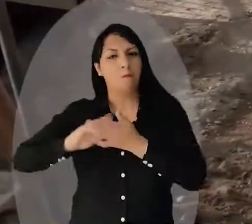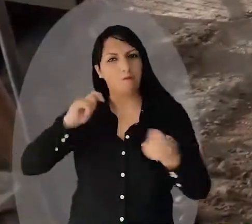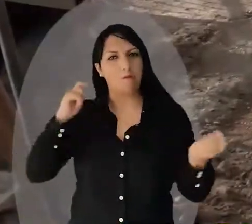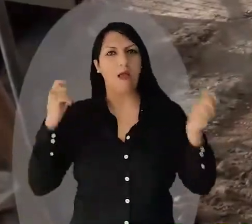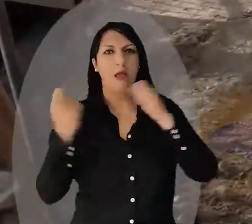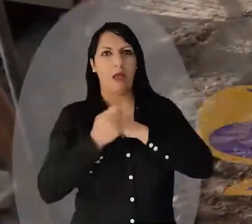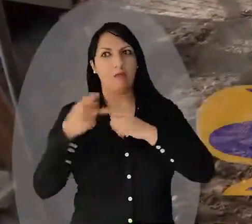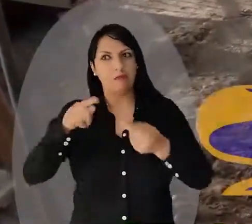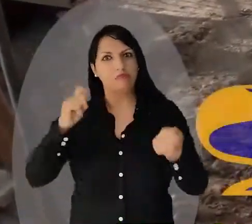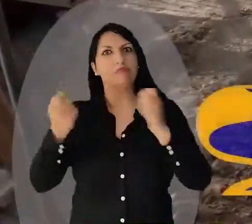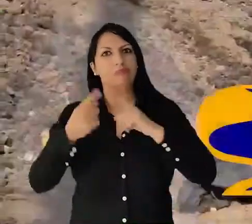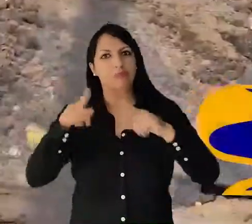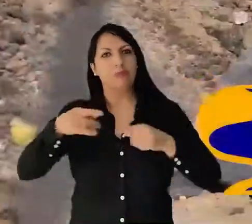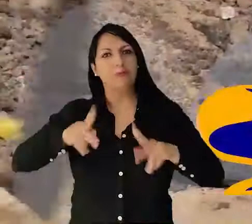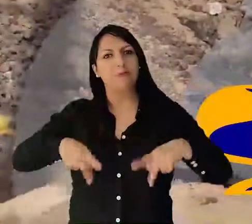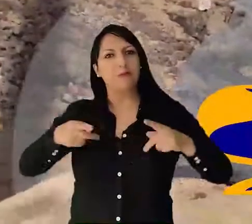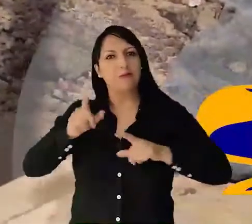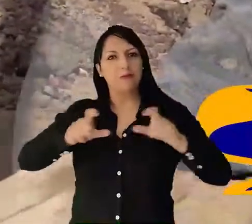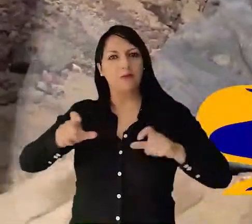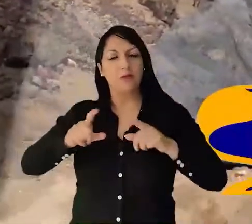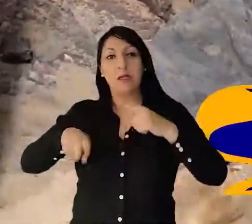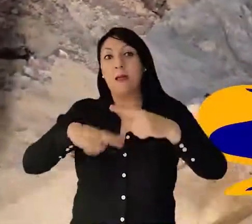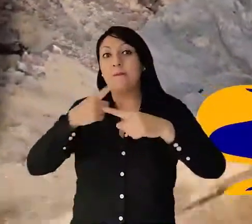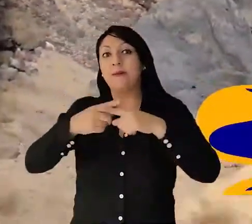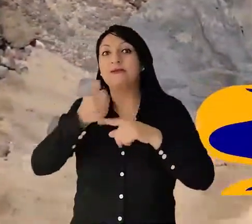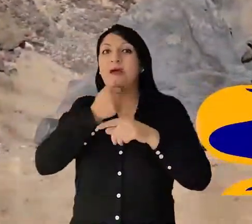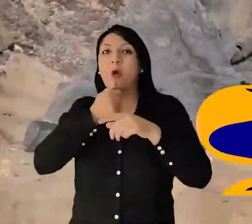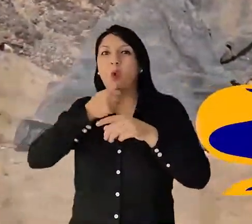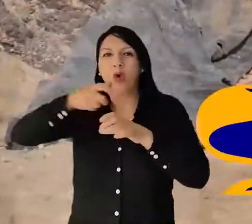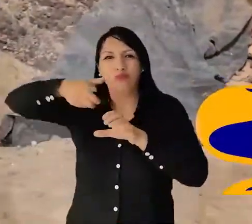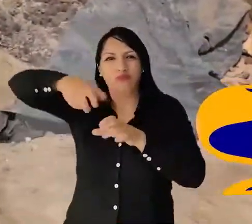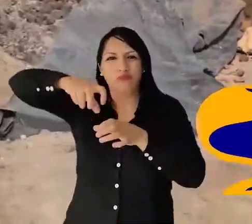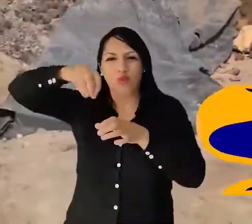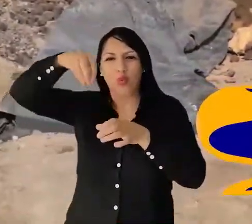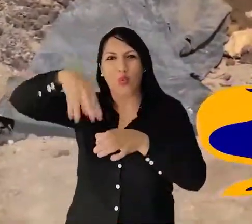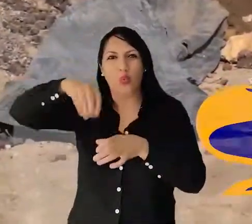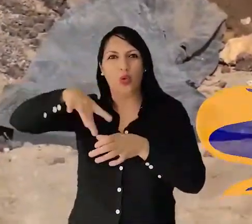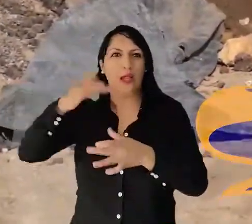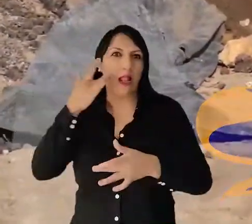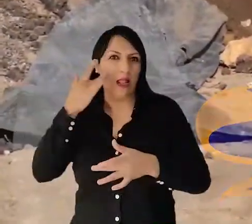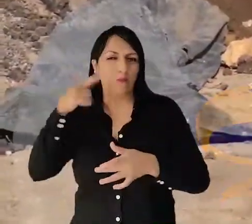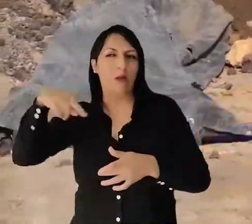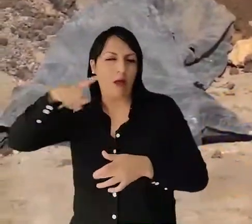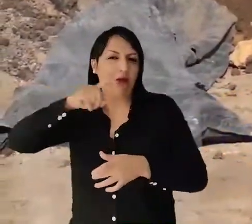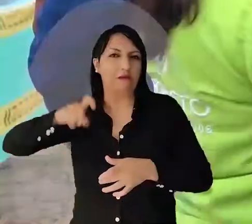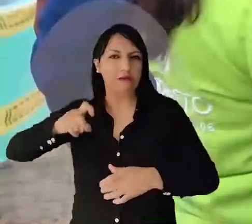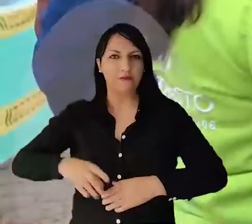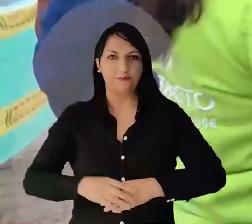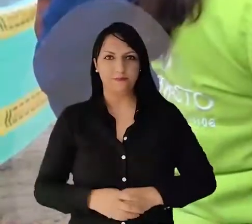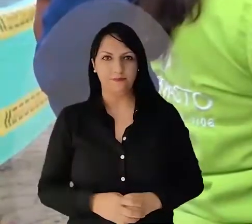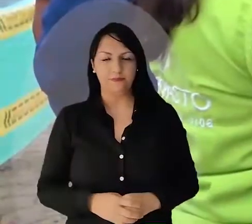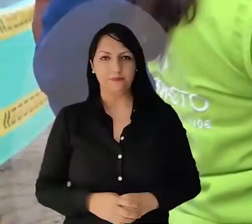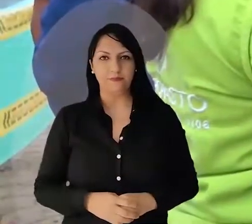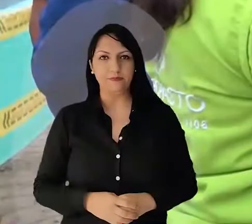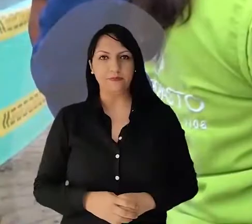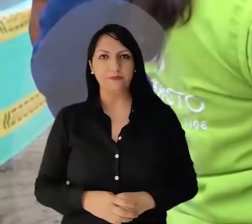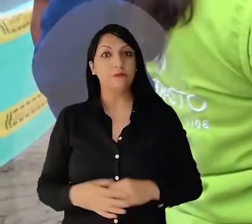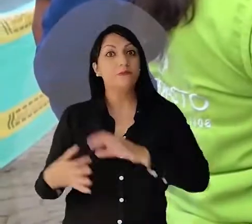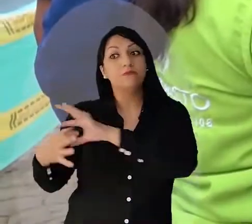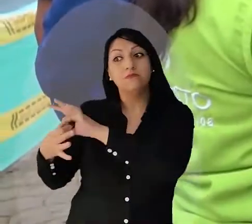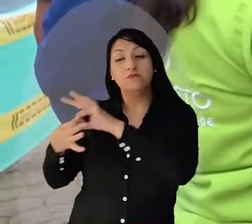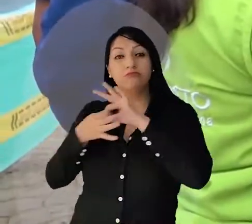negras. Todo va a ser un cambio totalmente para la gente. Y lo esencial, el agua potable, que es lo que la comunidad